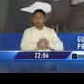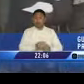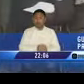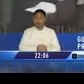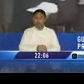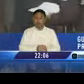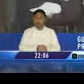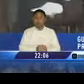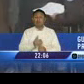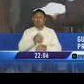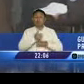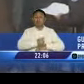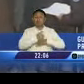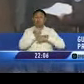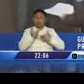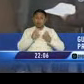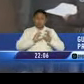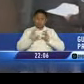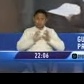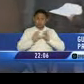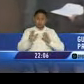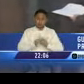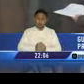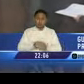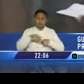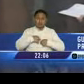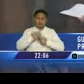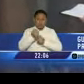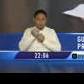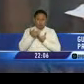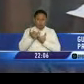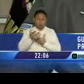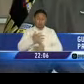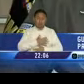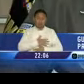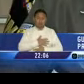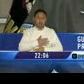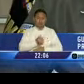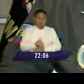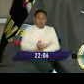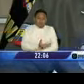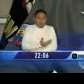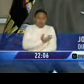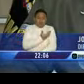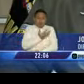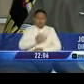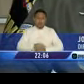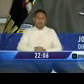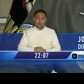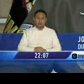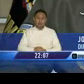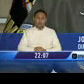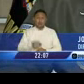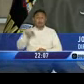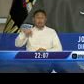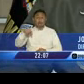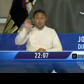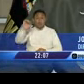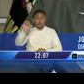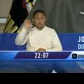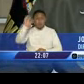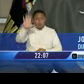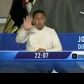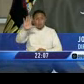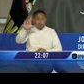de conversar con las autoridades, hizo un relato escalofriante de los hechos. Acerca de imágenes en